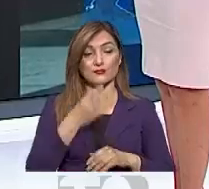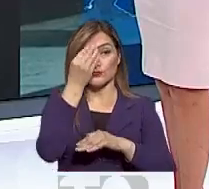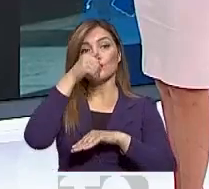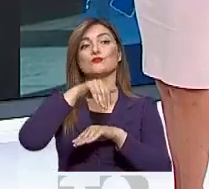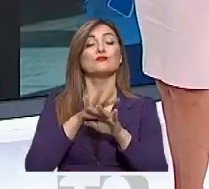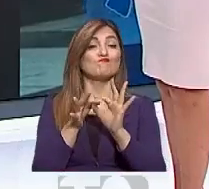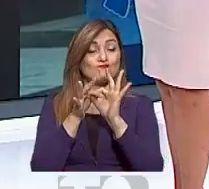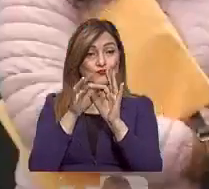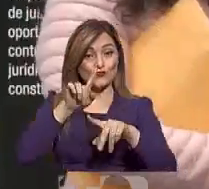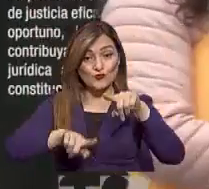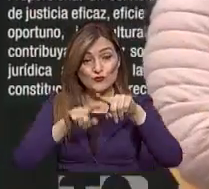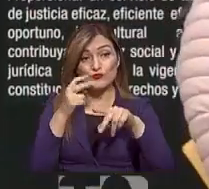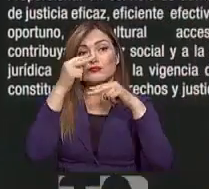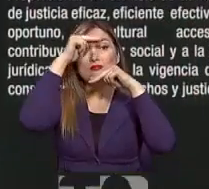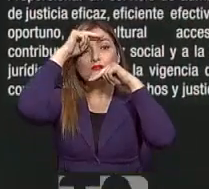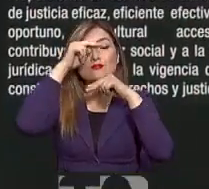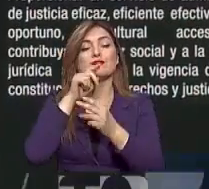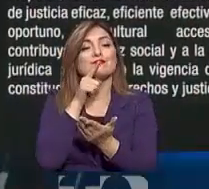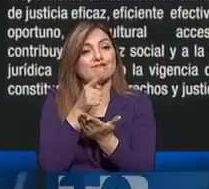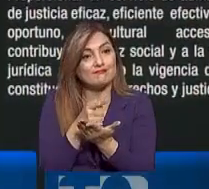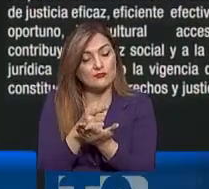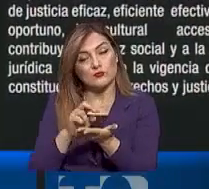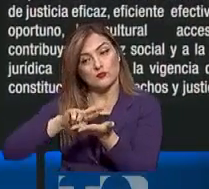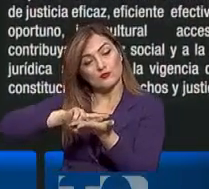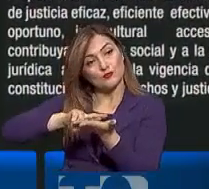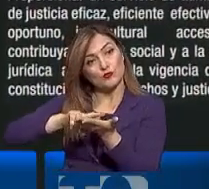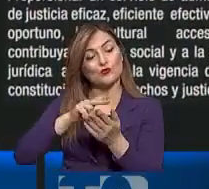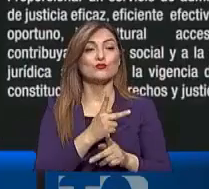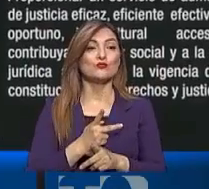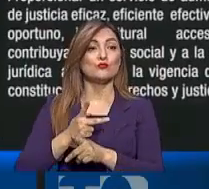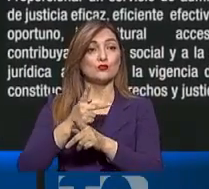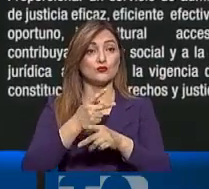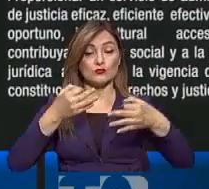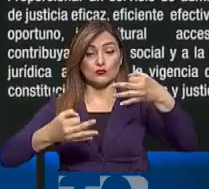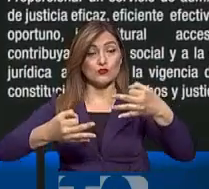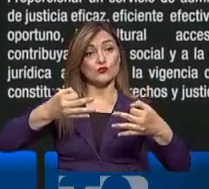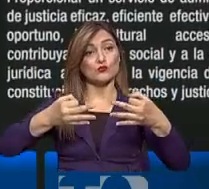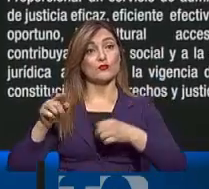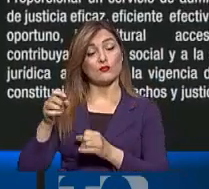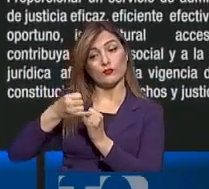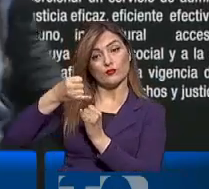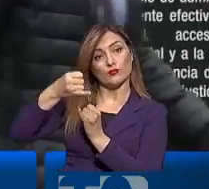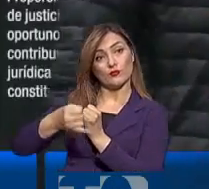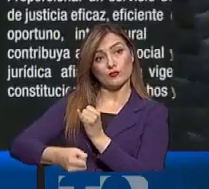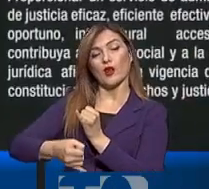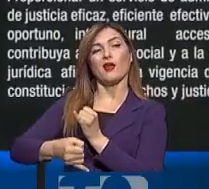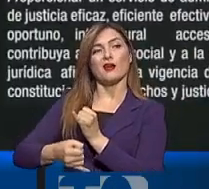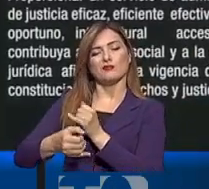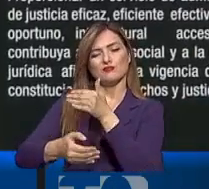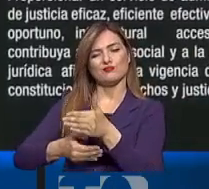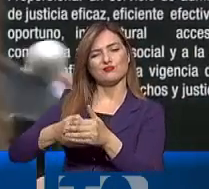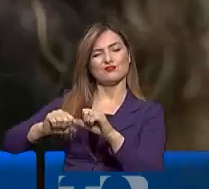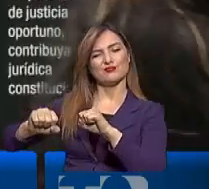Buenas tardes, compañeras, amigos televidentes. Pues sí, luego de una reunión del Pleno del Consejo de la Judicatura se dejó sin efecto el último acto administrativo